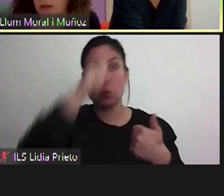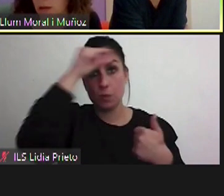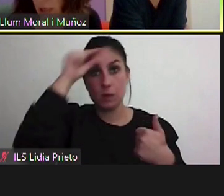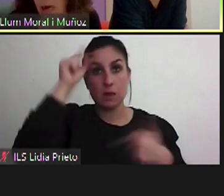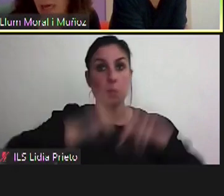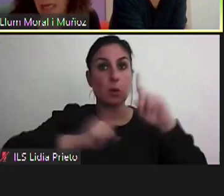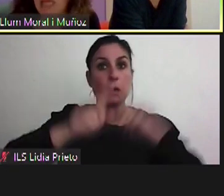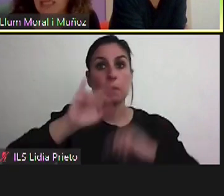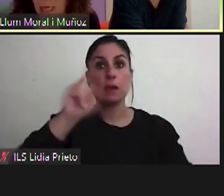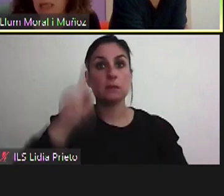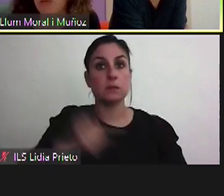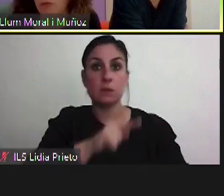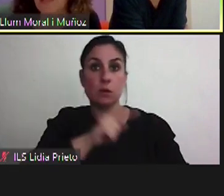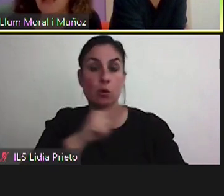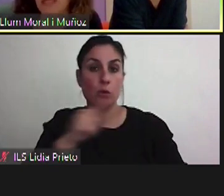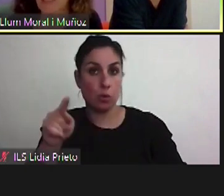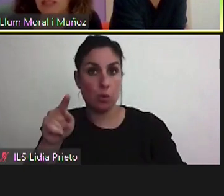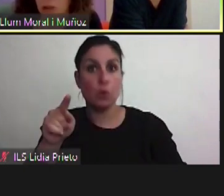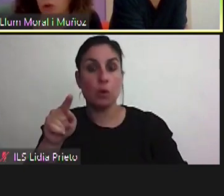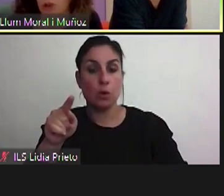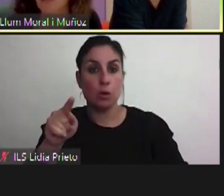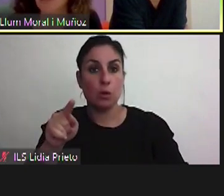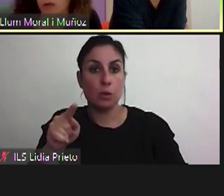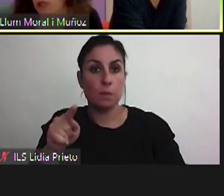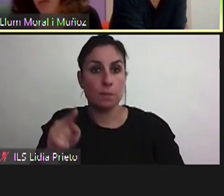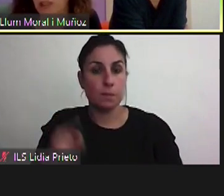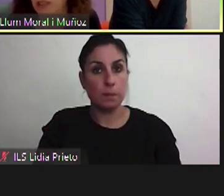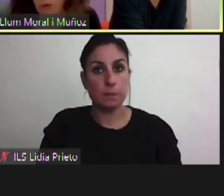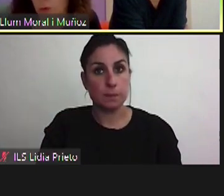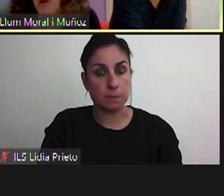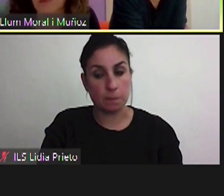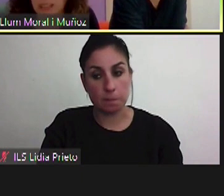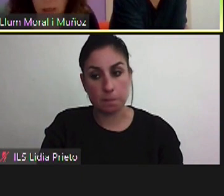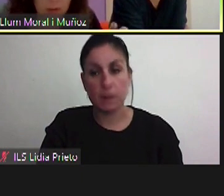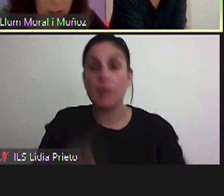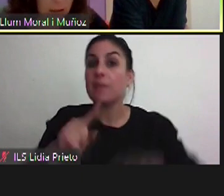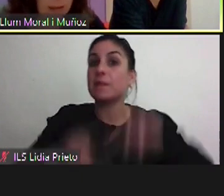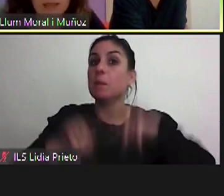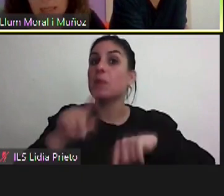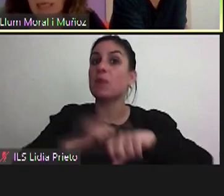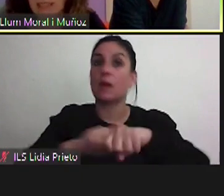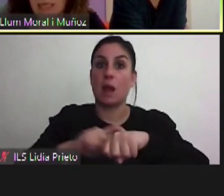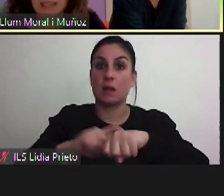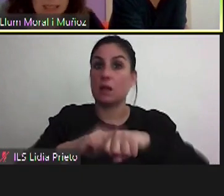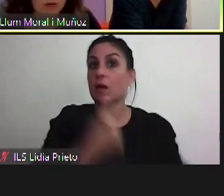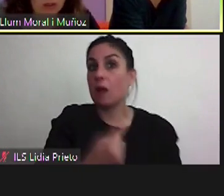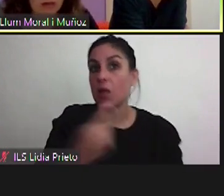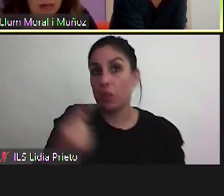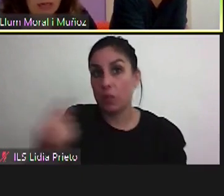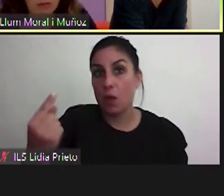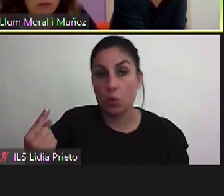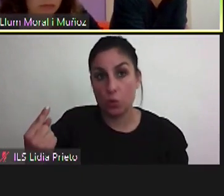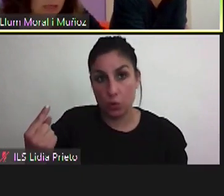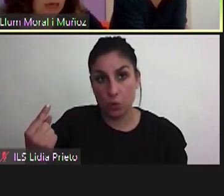causa. La maldad está ahí, por eso pasan ciertas cosas. No tiene por qué tener un problema de salud. Este sí que